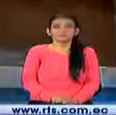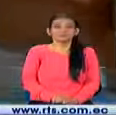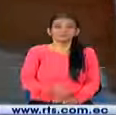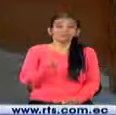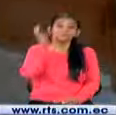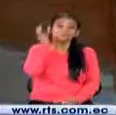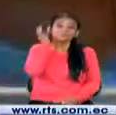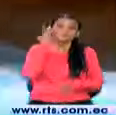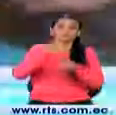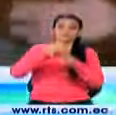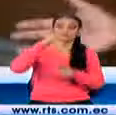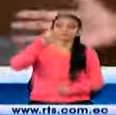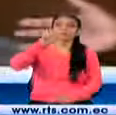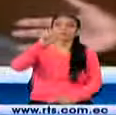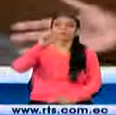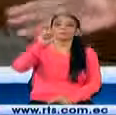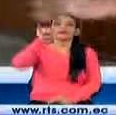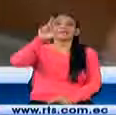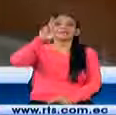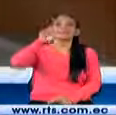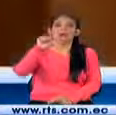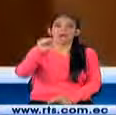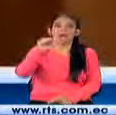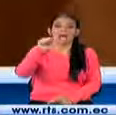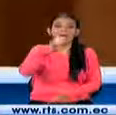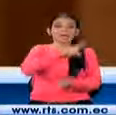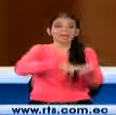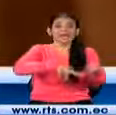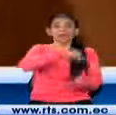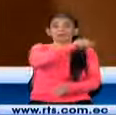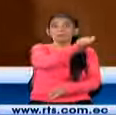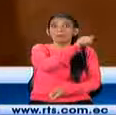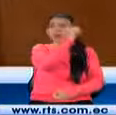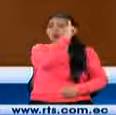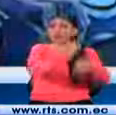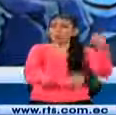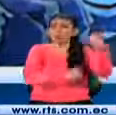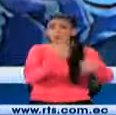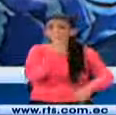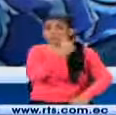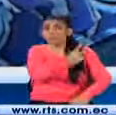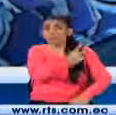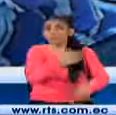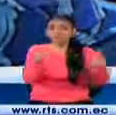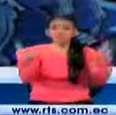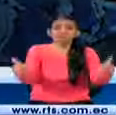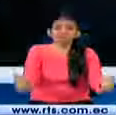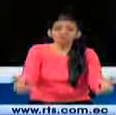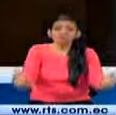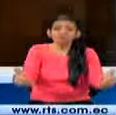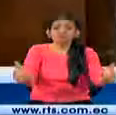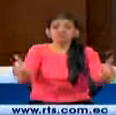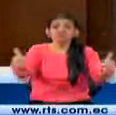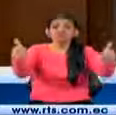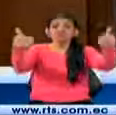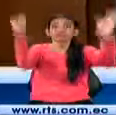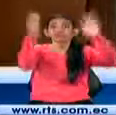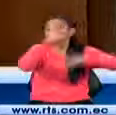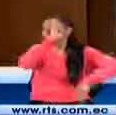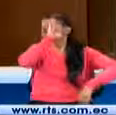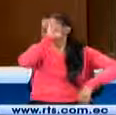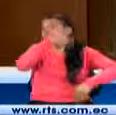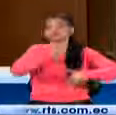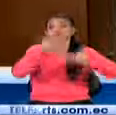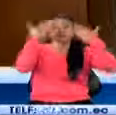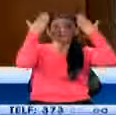Mayra Elizabeth Durán es poco lo que sabe de una hermana de padre, a quien la vio por última vez, cuando eran muy pequeñas. Yo tengo